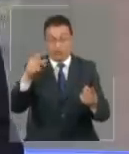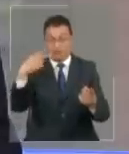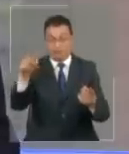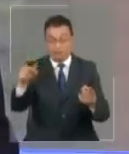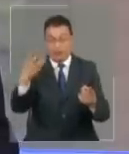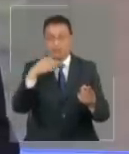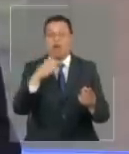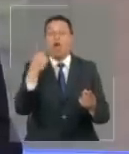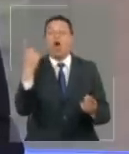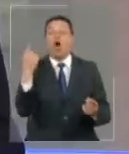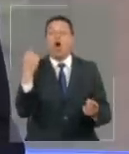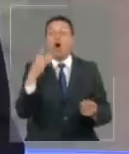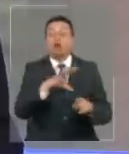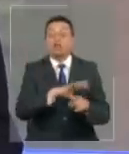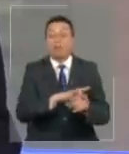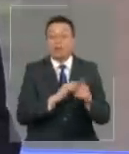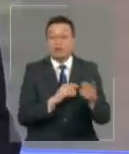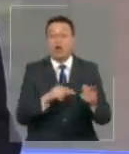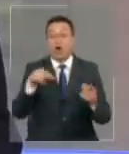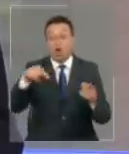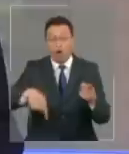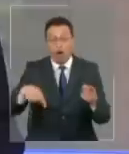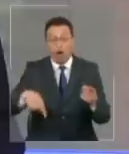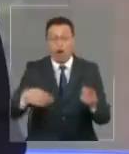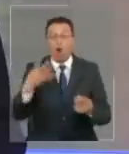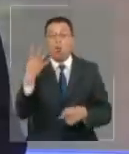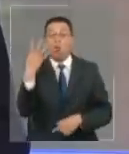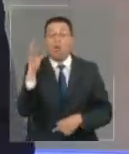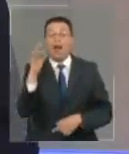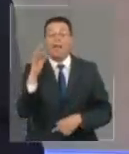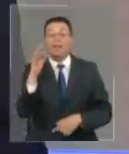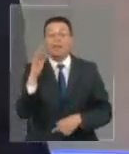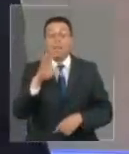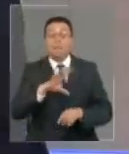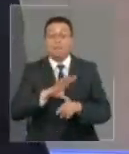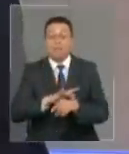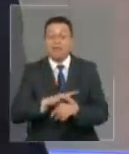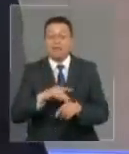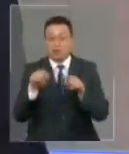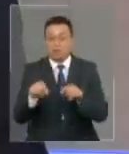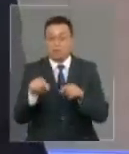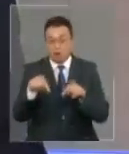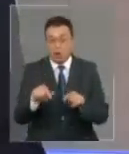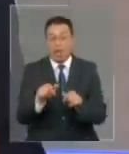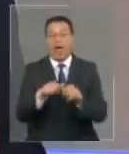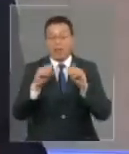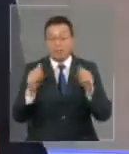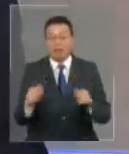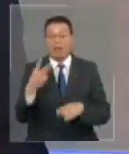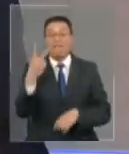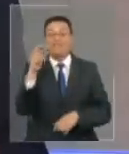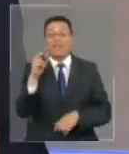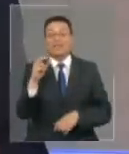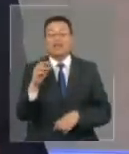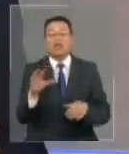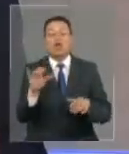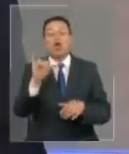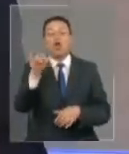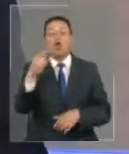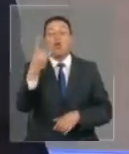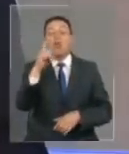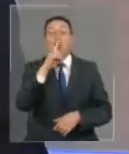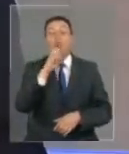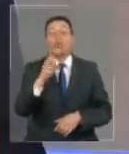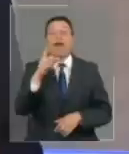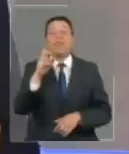en Recoleta, 11. Hoy día nosotros tenemos 40 médicos. Además, estamos atendiendo en 20 juntas de vecinos en